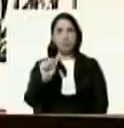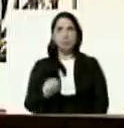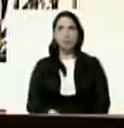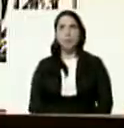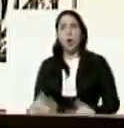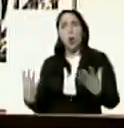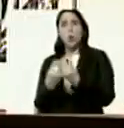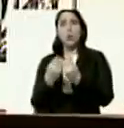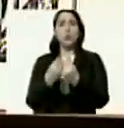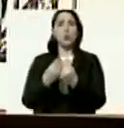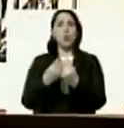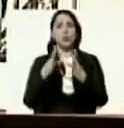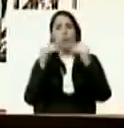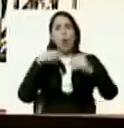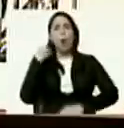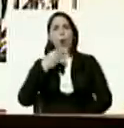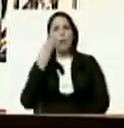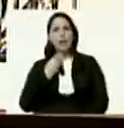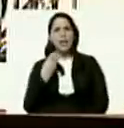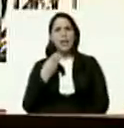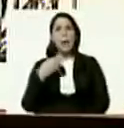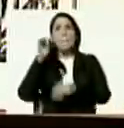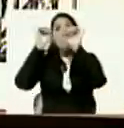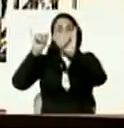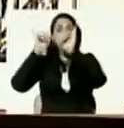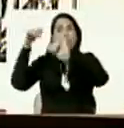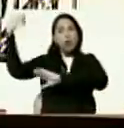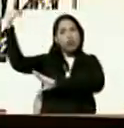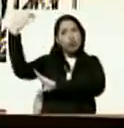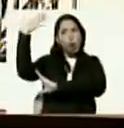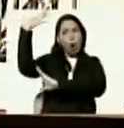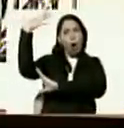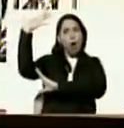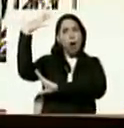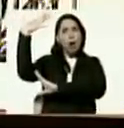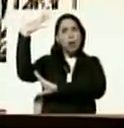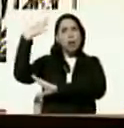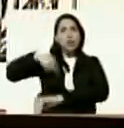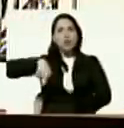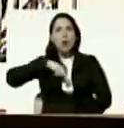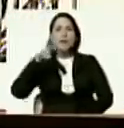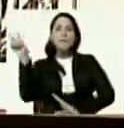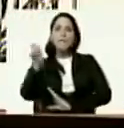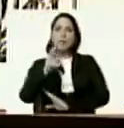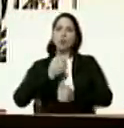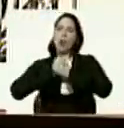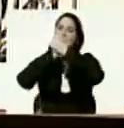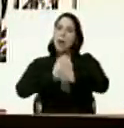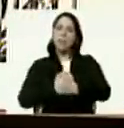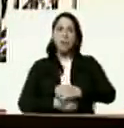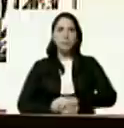junto a su generación bajo este sol de nuestra Venezuela amada,